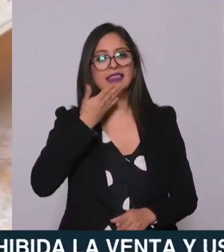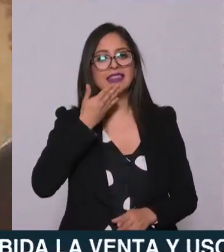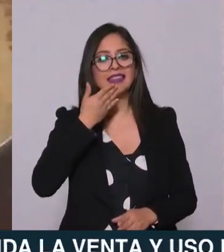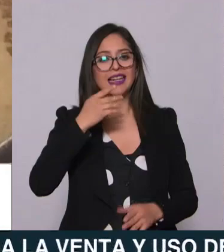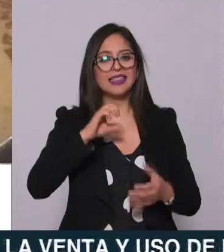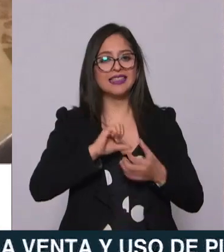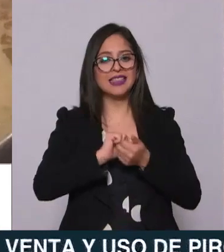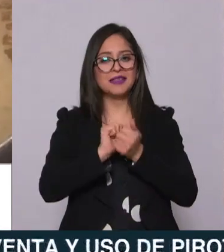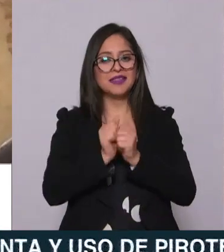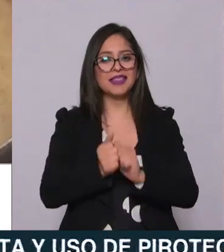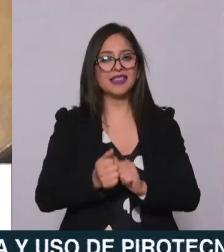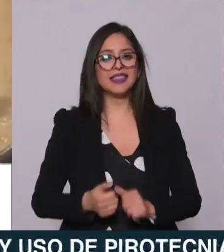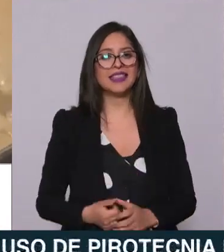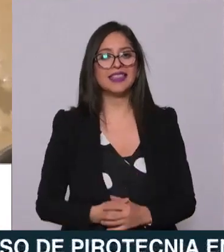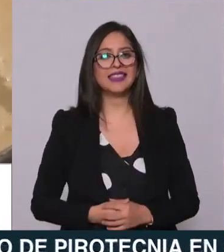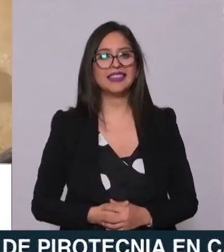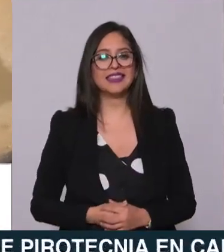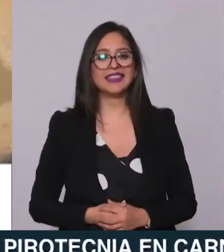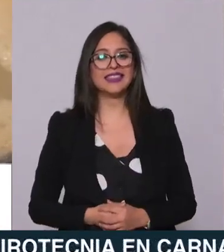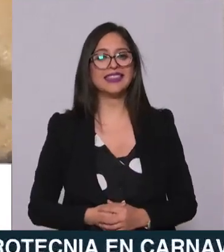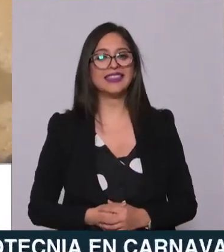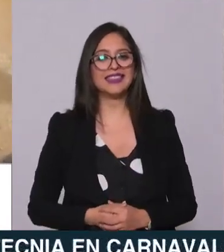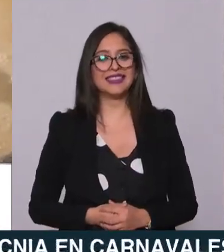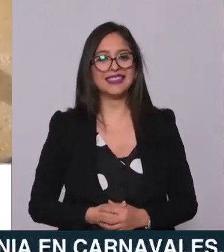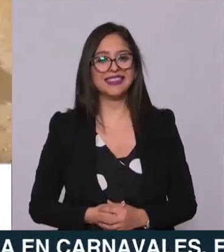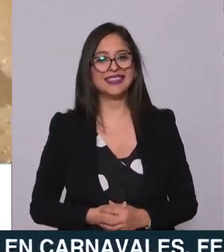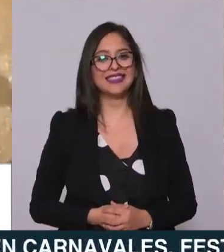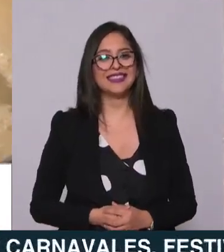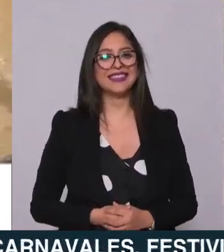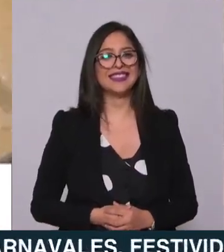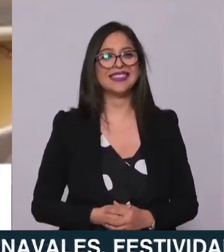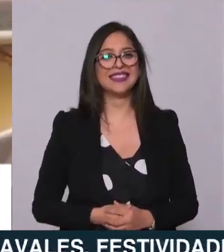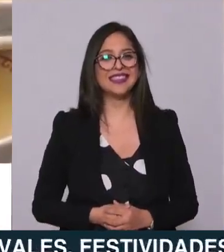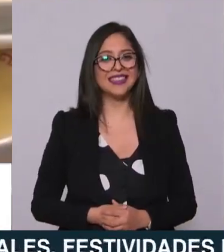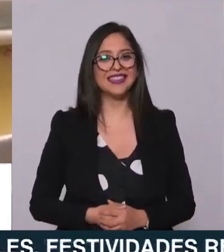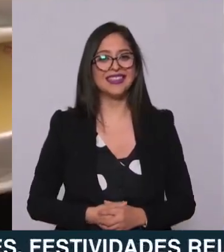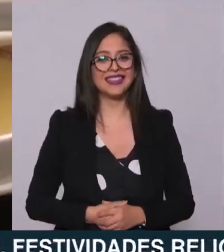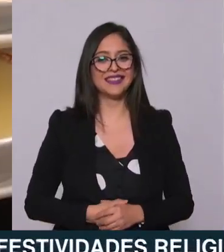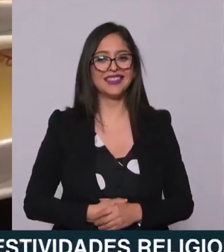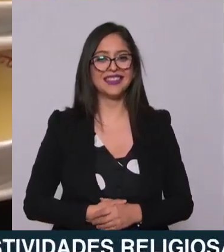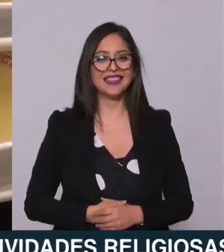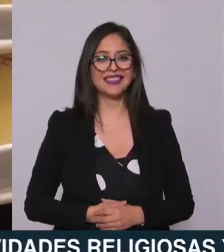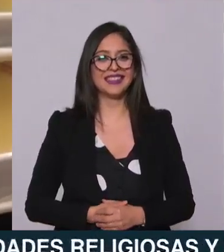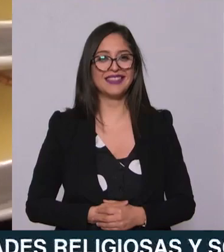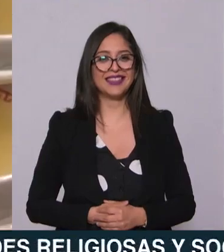el alma. En la cámara Javier Cordero para 21 Noticias, Enrique Muñiz.